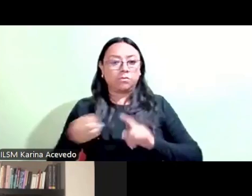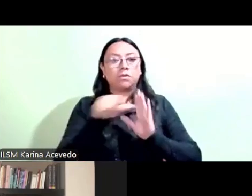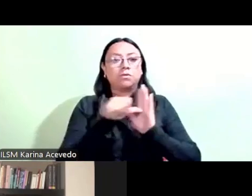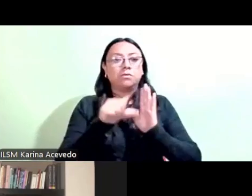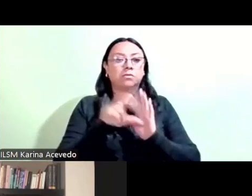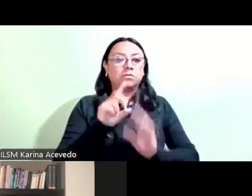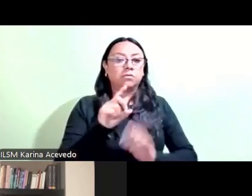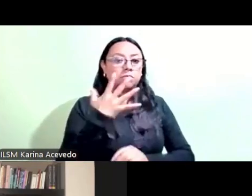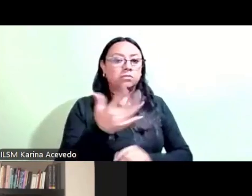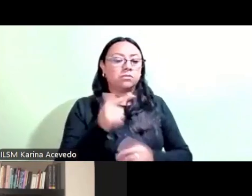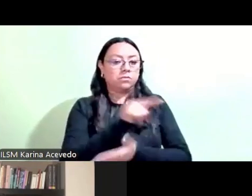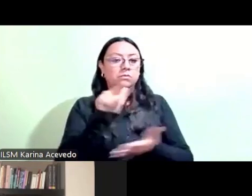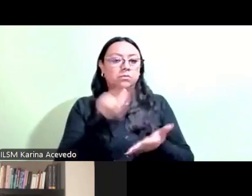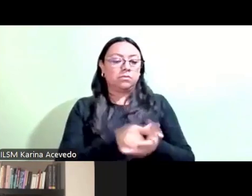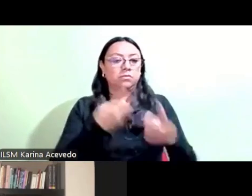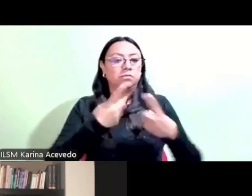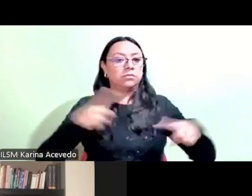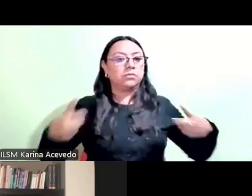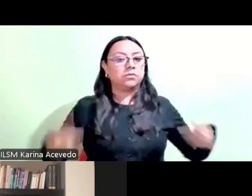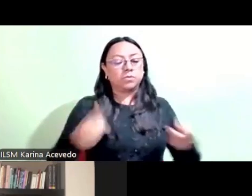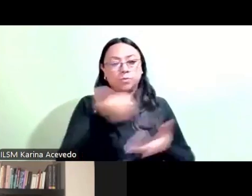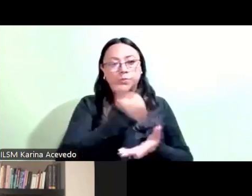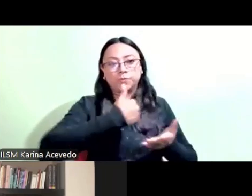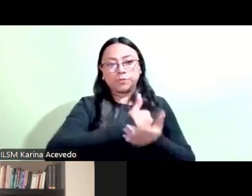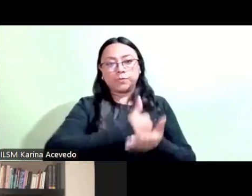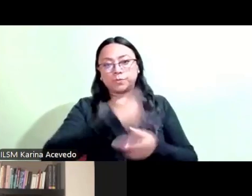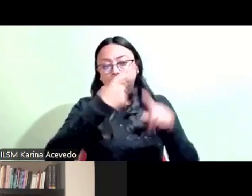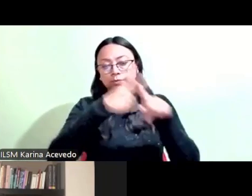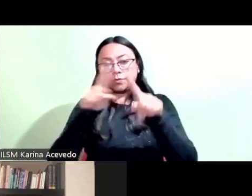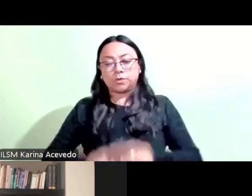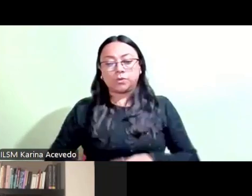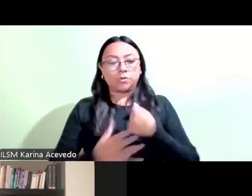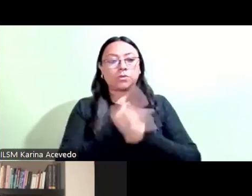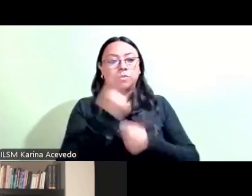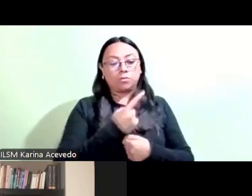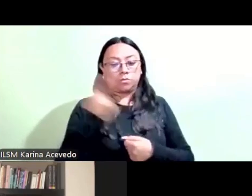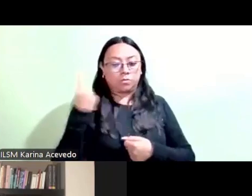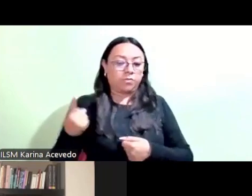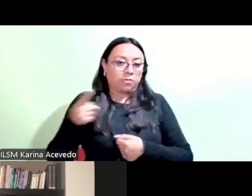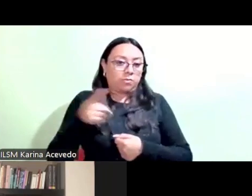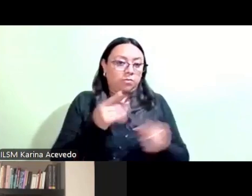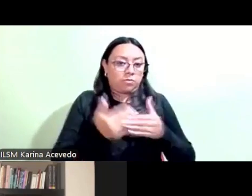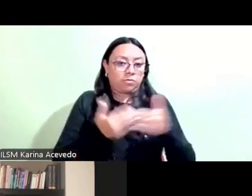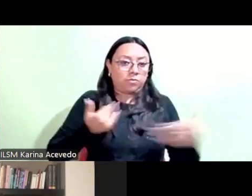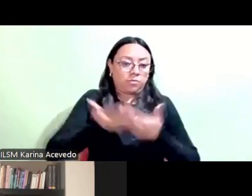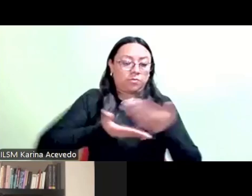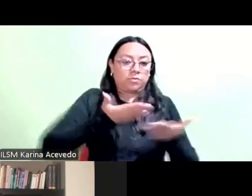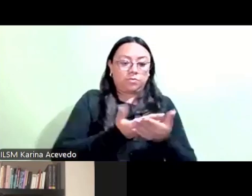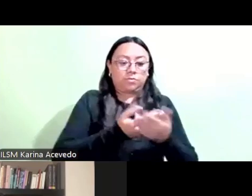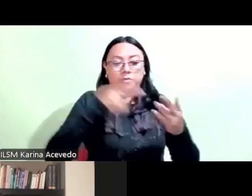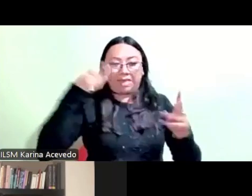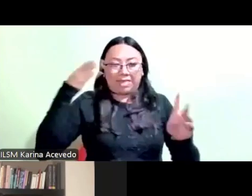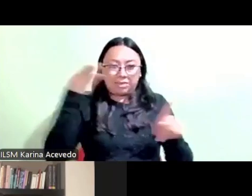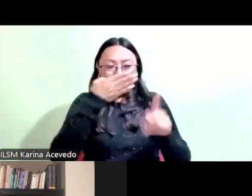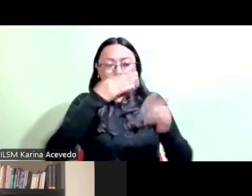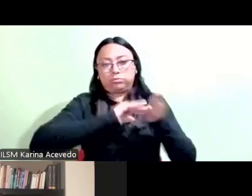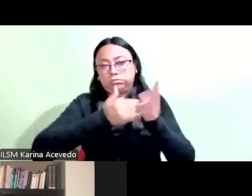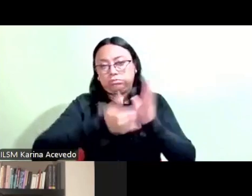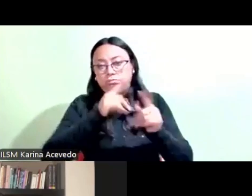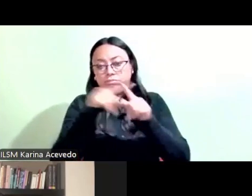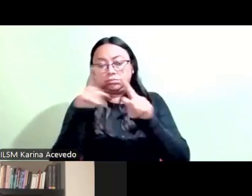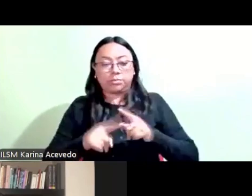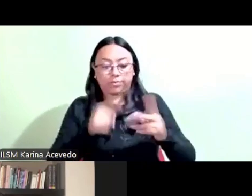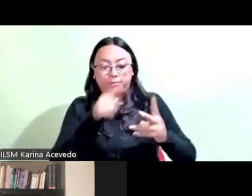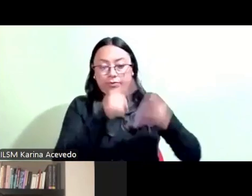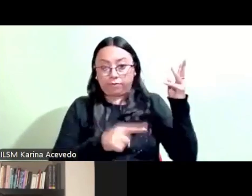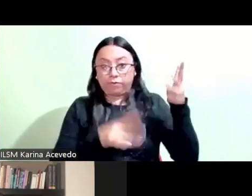Desarrollo Urbano en virtud de que no expresa razonamiento sobre la congruencia del decreto propuesto con los objetivos y estrategias previstos en el programa